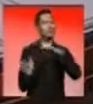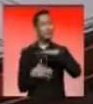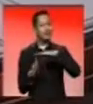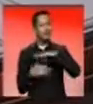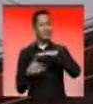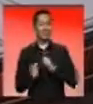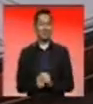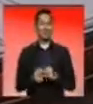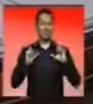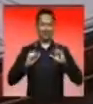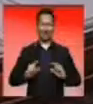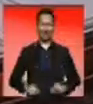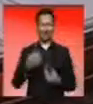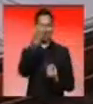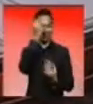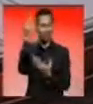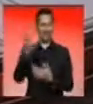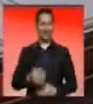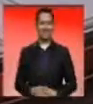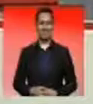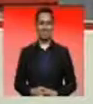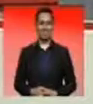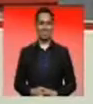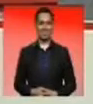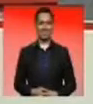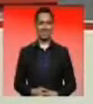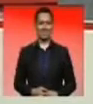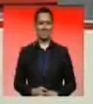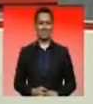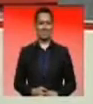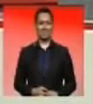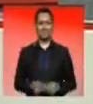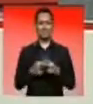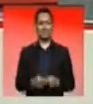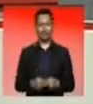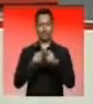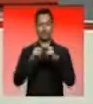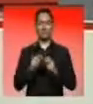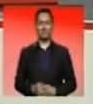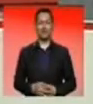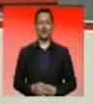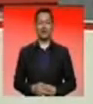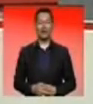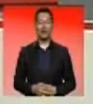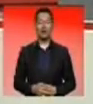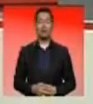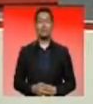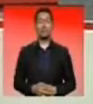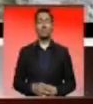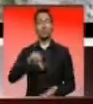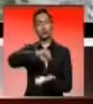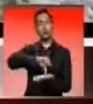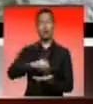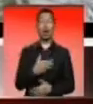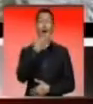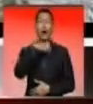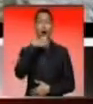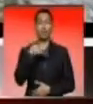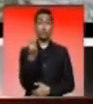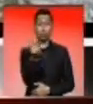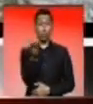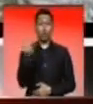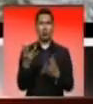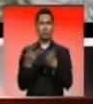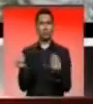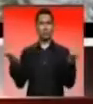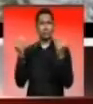en nuestro segmento de farándula Te Cuento Qué. Iniciamos con el desarrollo de la información. En Ambato, un joven que desapareció